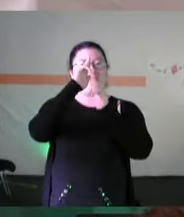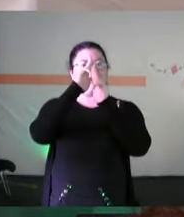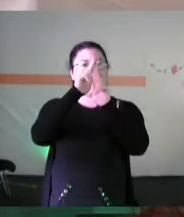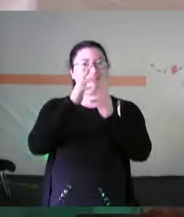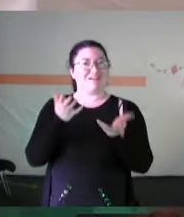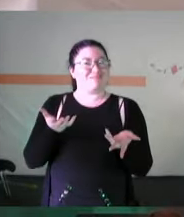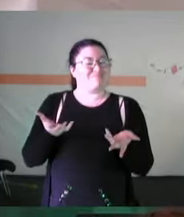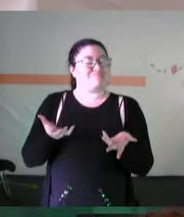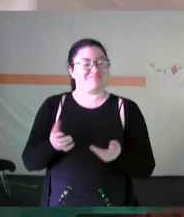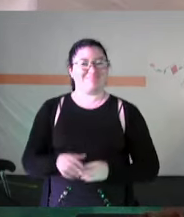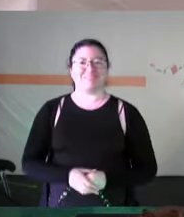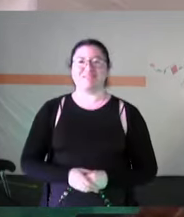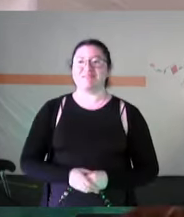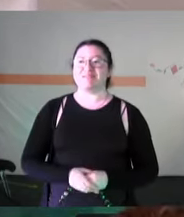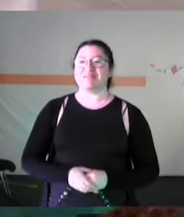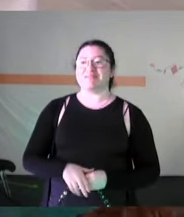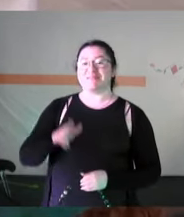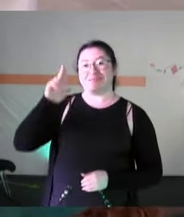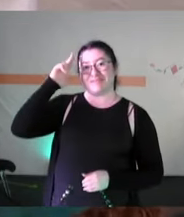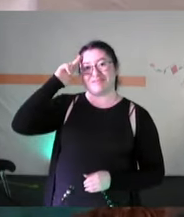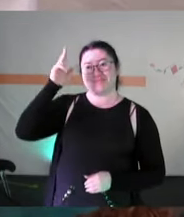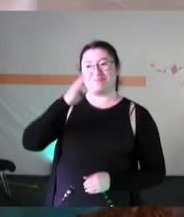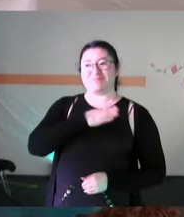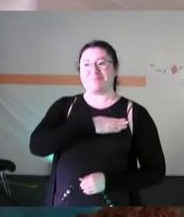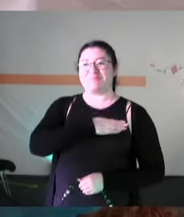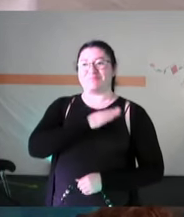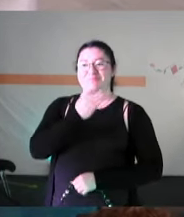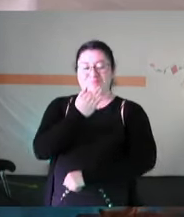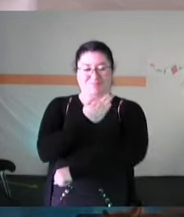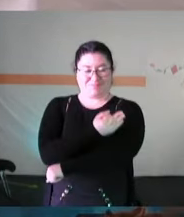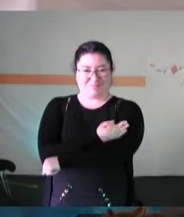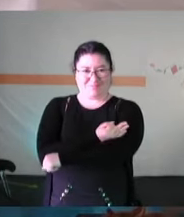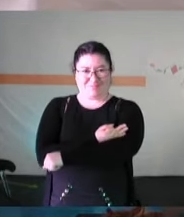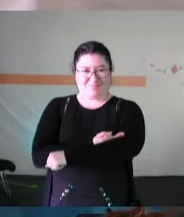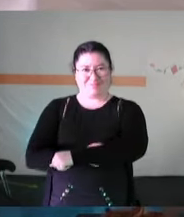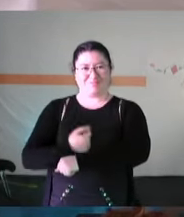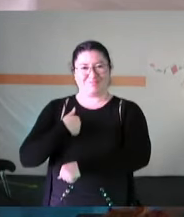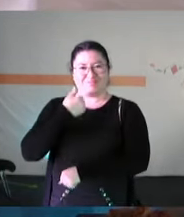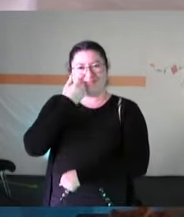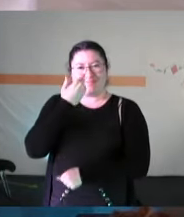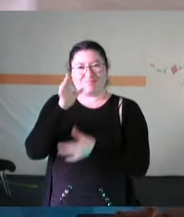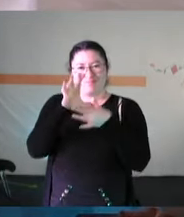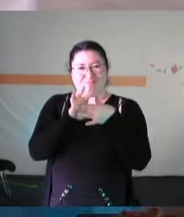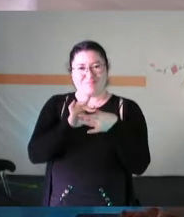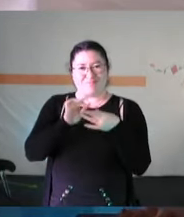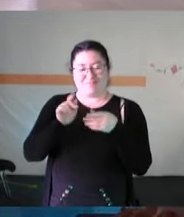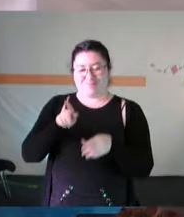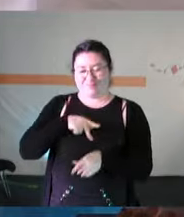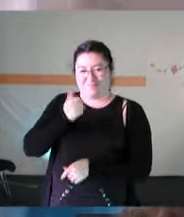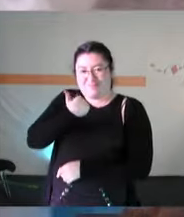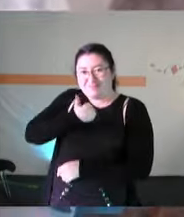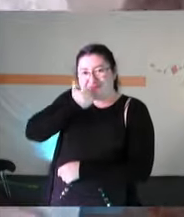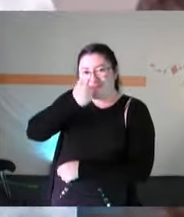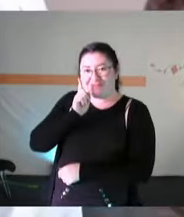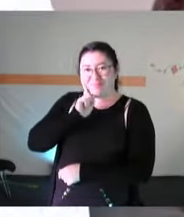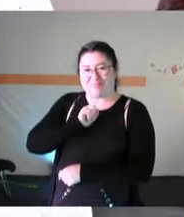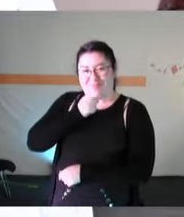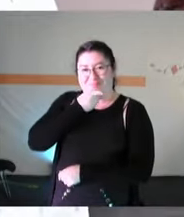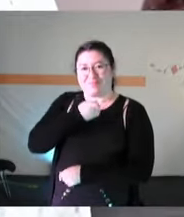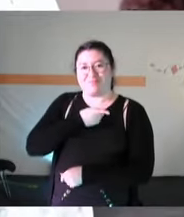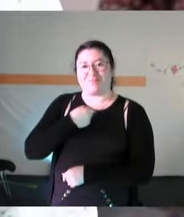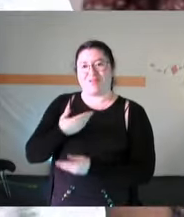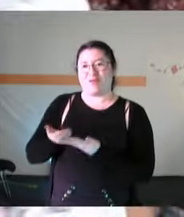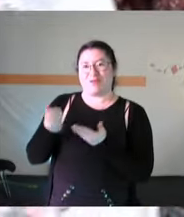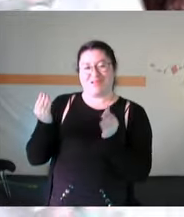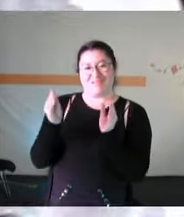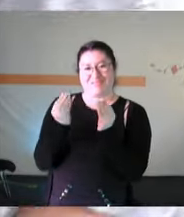Hola, buenas tardes. Bueno, yo quiero comentarles la experiencia estética de una de mis alumnas. Justo leí Subasta